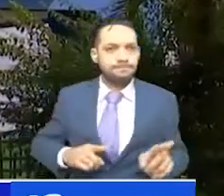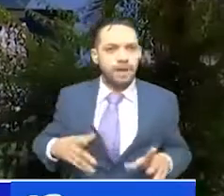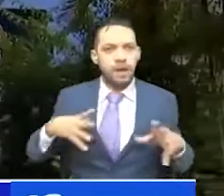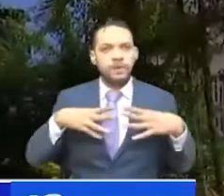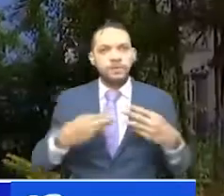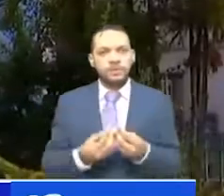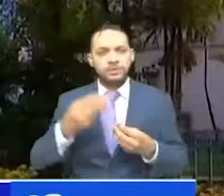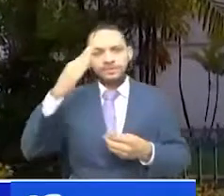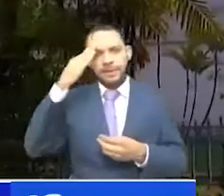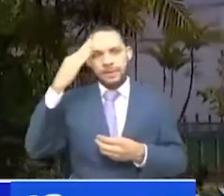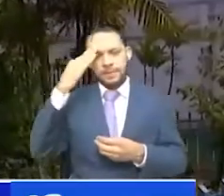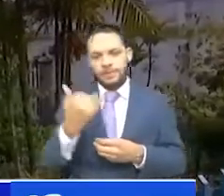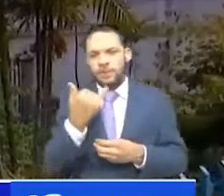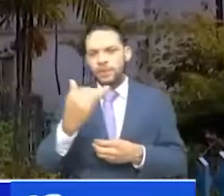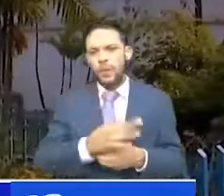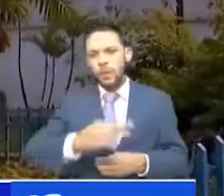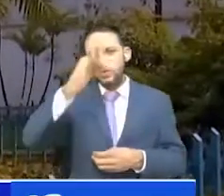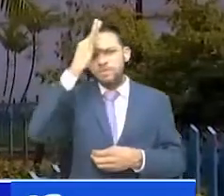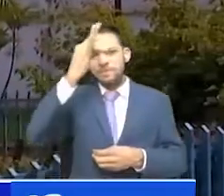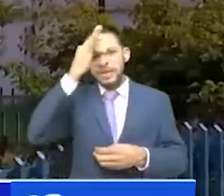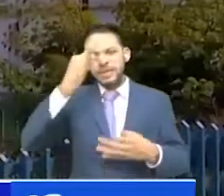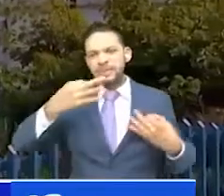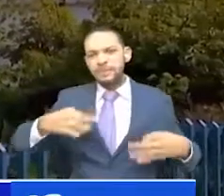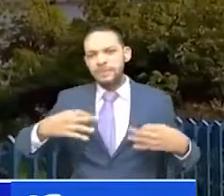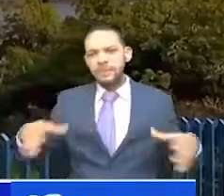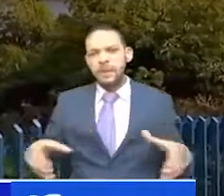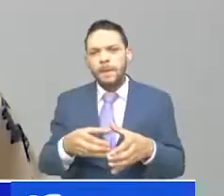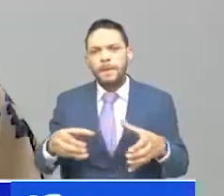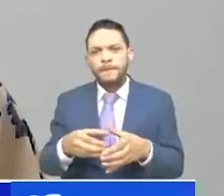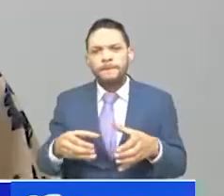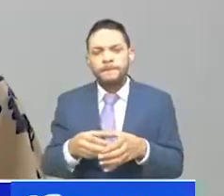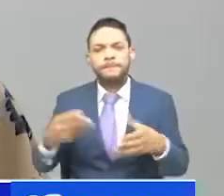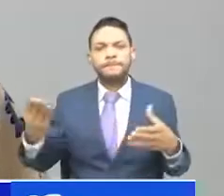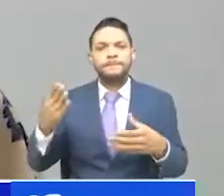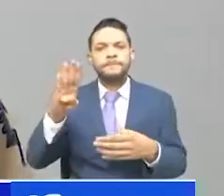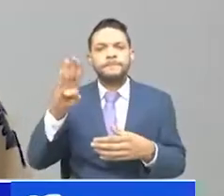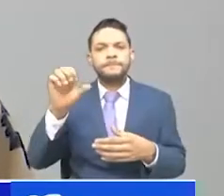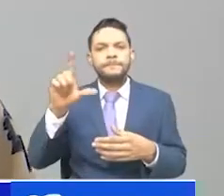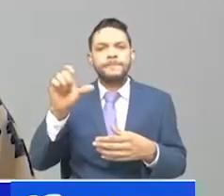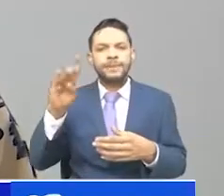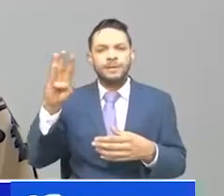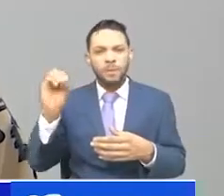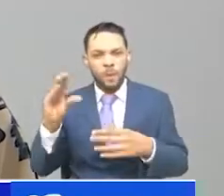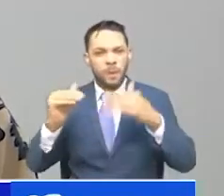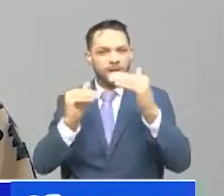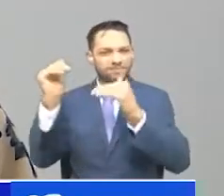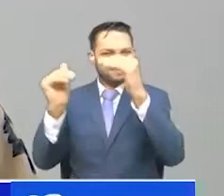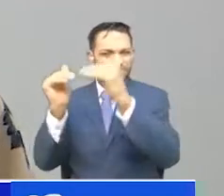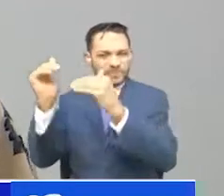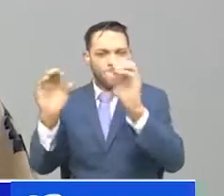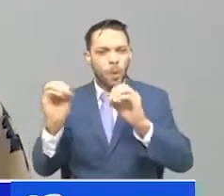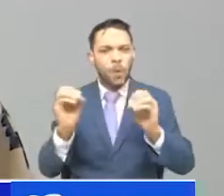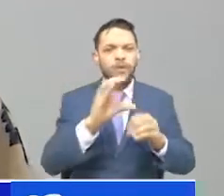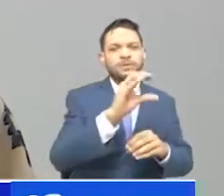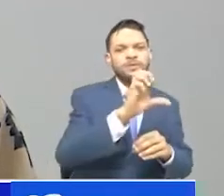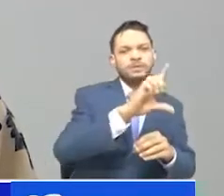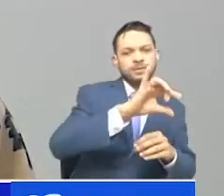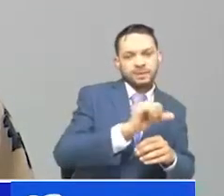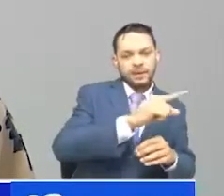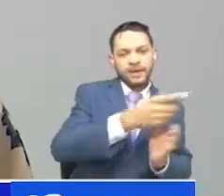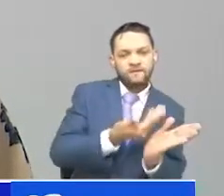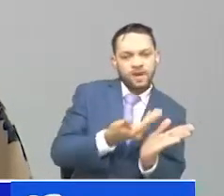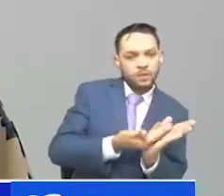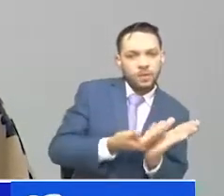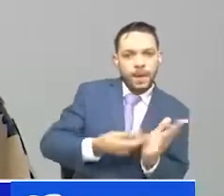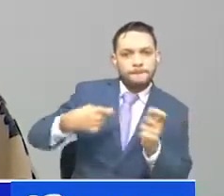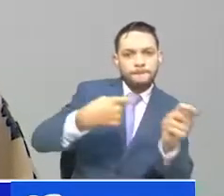que hospitales, obviamente, pequeños, como Balboa, como La Celia, pues cualquier, obviamente, recurso que quede embolatado, pues les va a